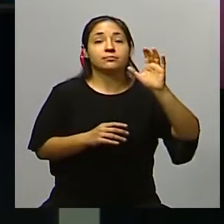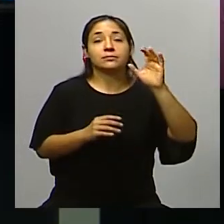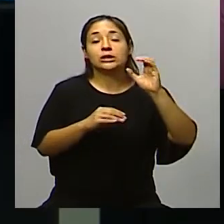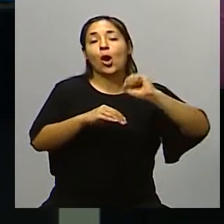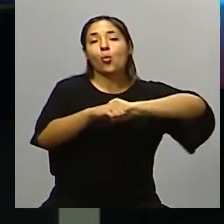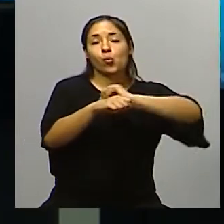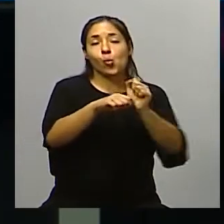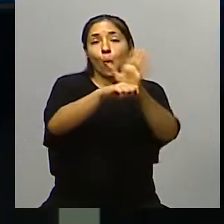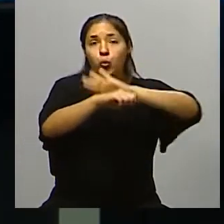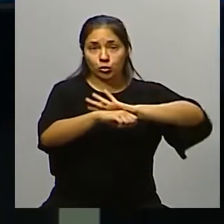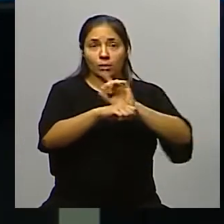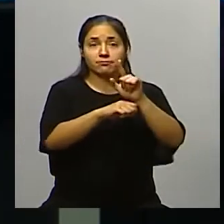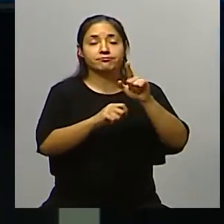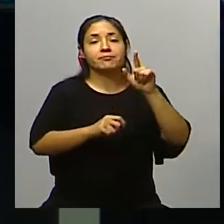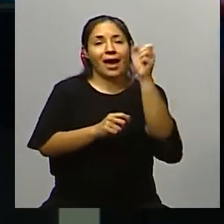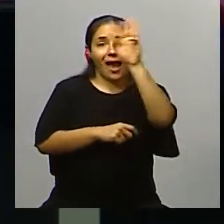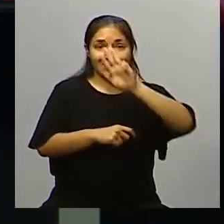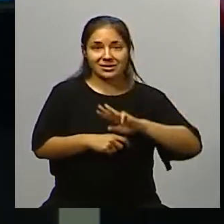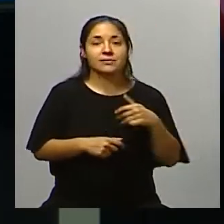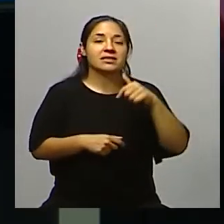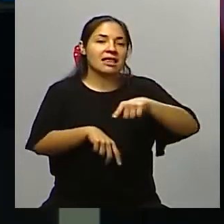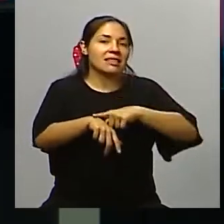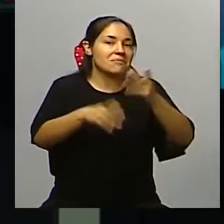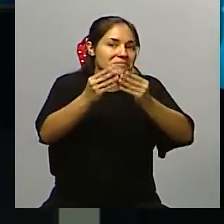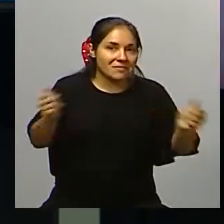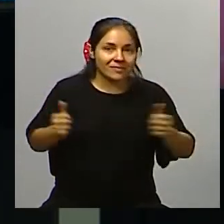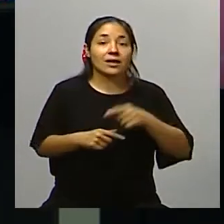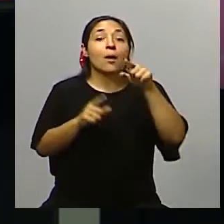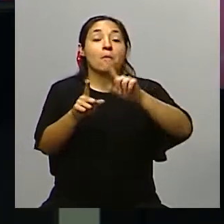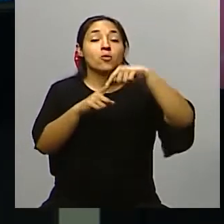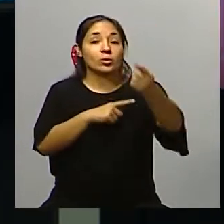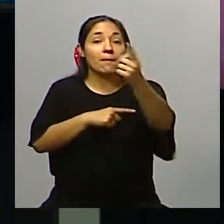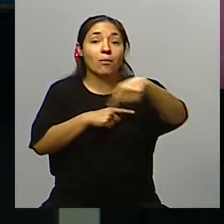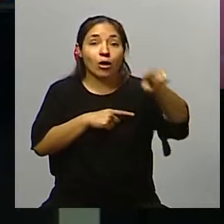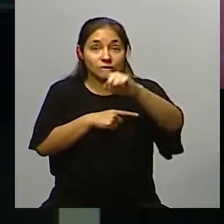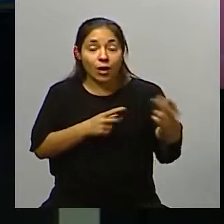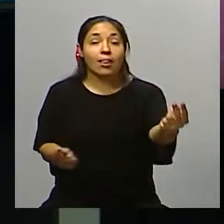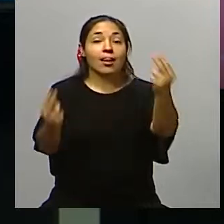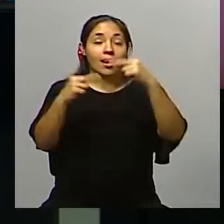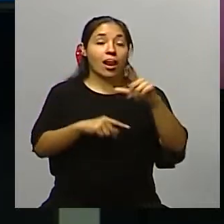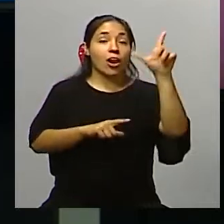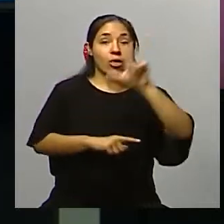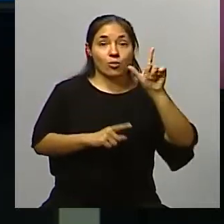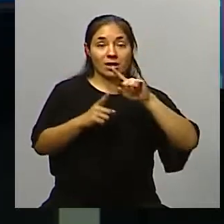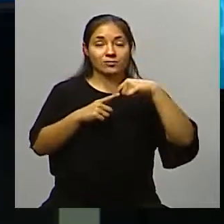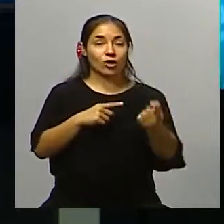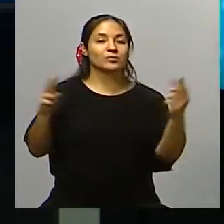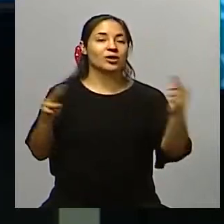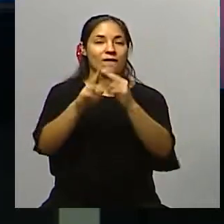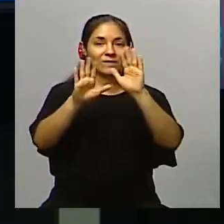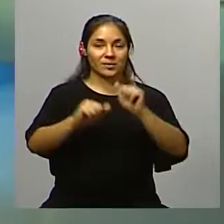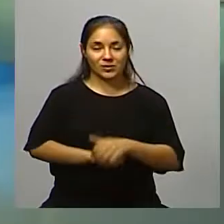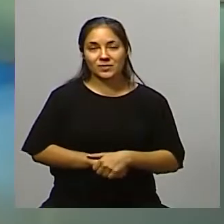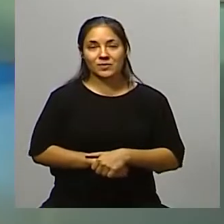no queda más tiempo para nada, solamente para decirles a ustedes que están invitados para el próximo lunes a una nueva edición de este programa. Será hasta la próxima.